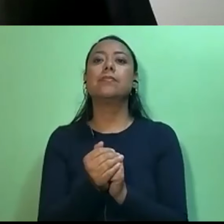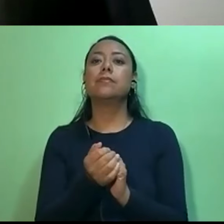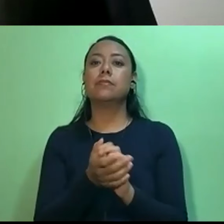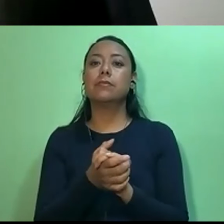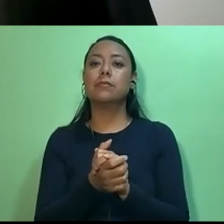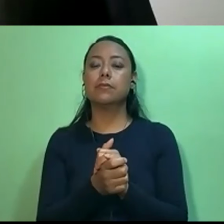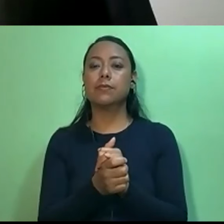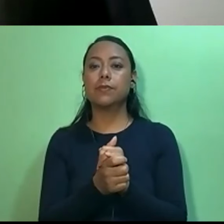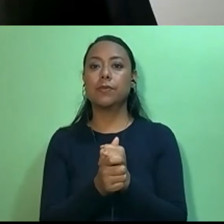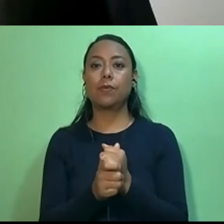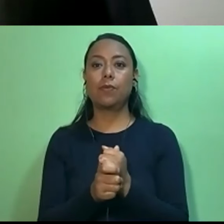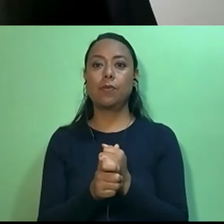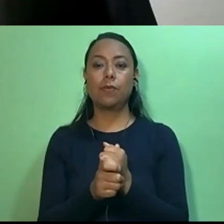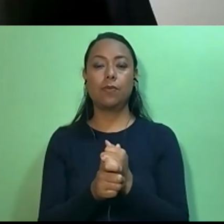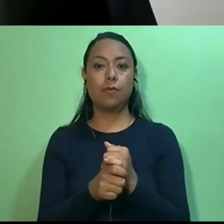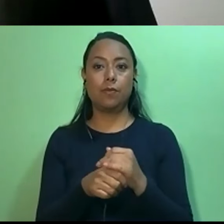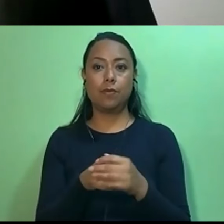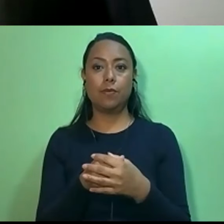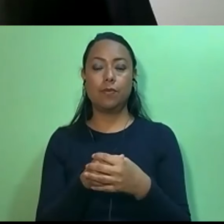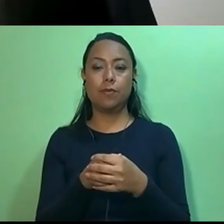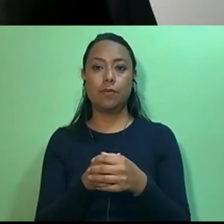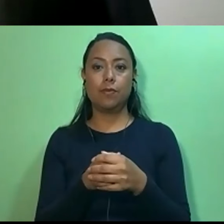En la